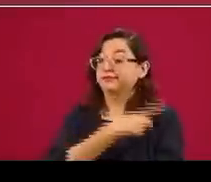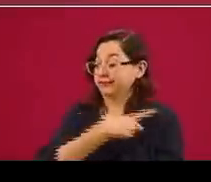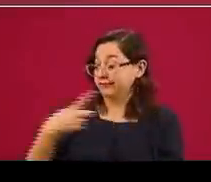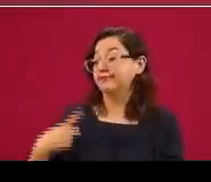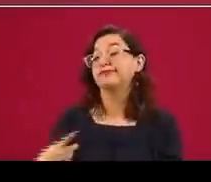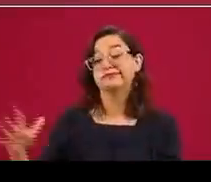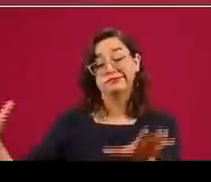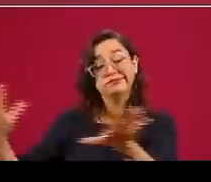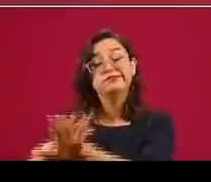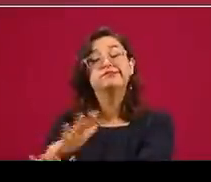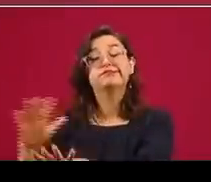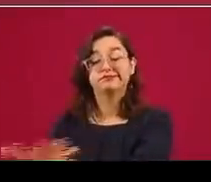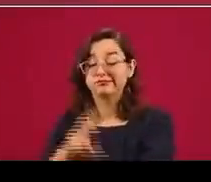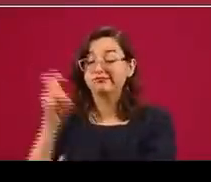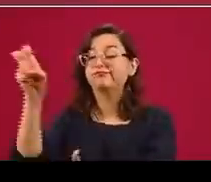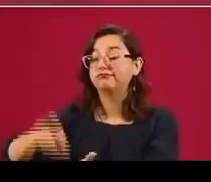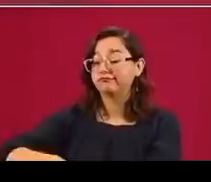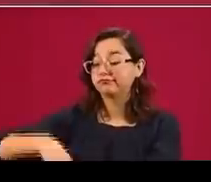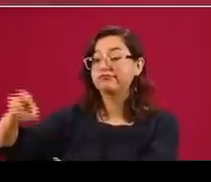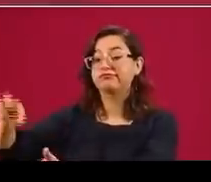porque